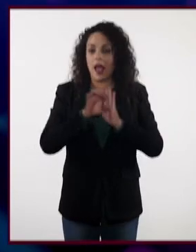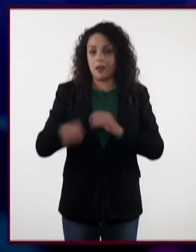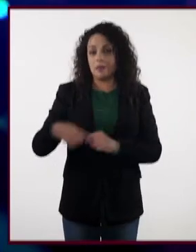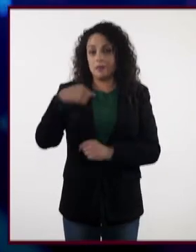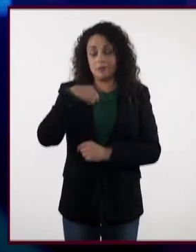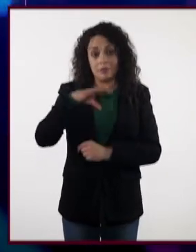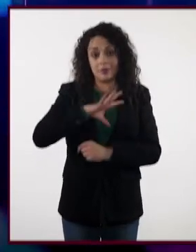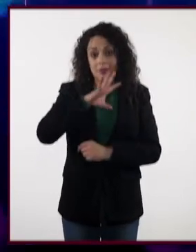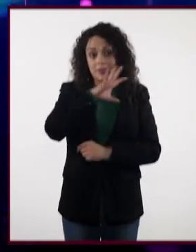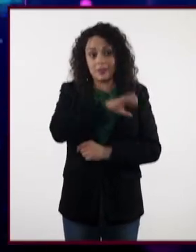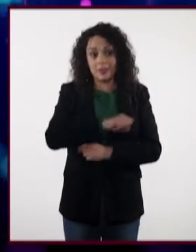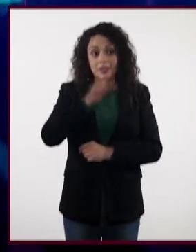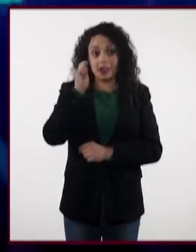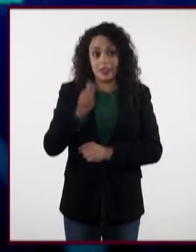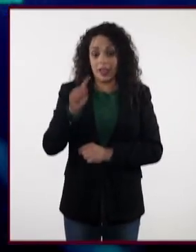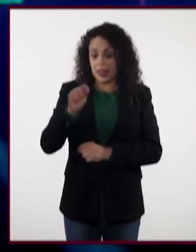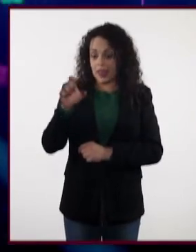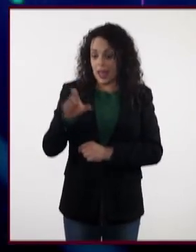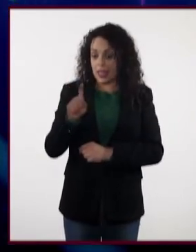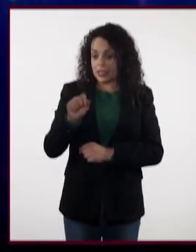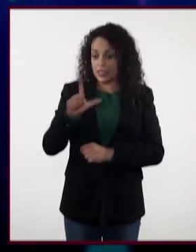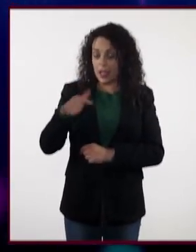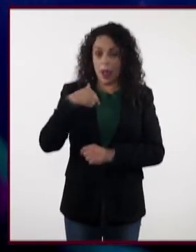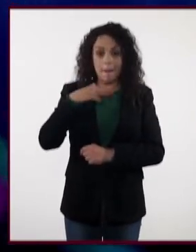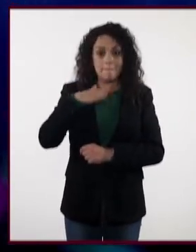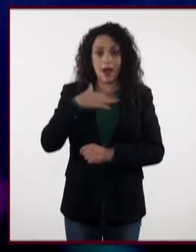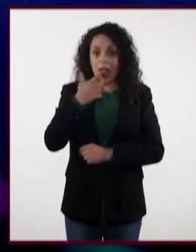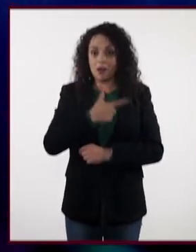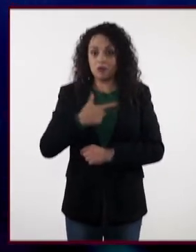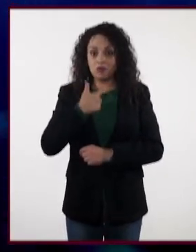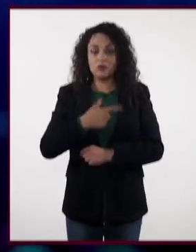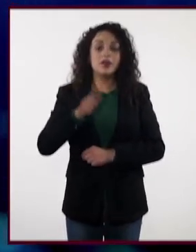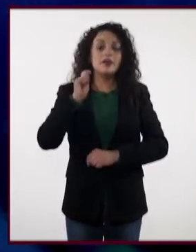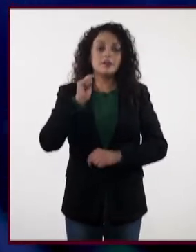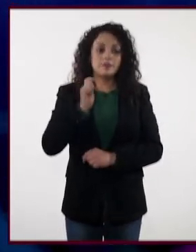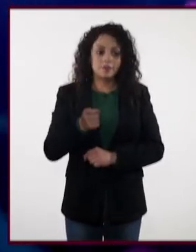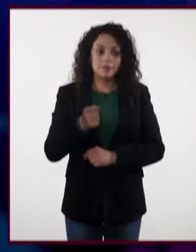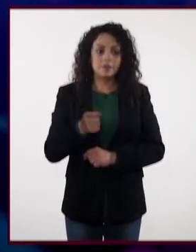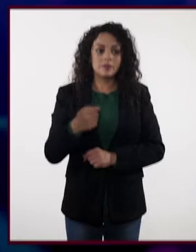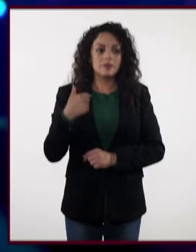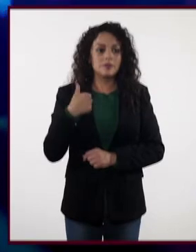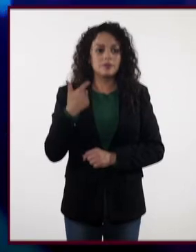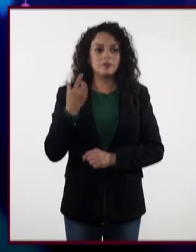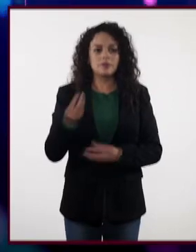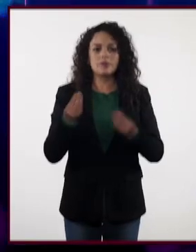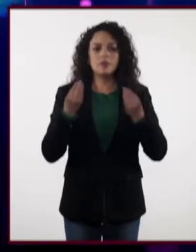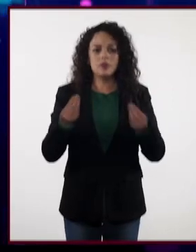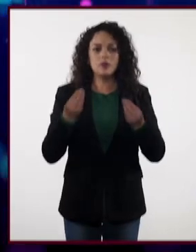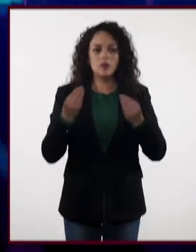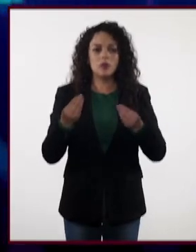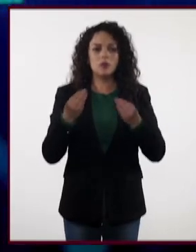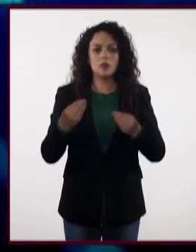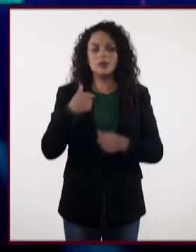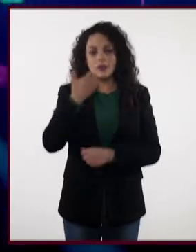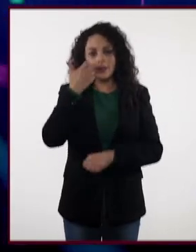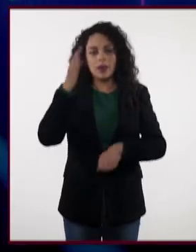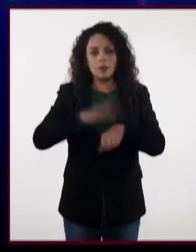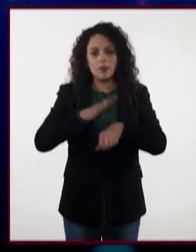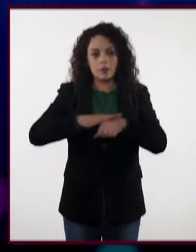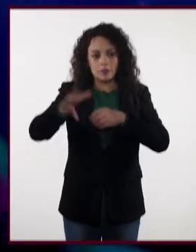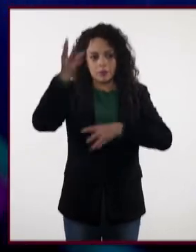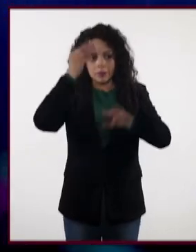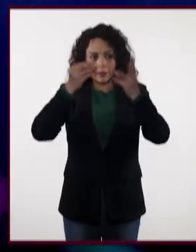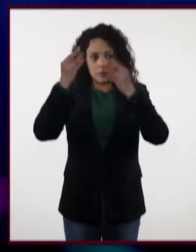veo pues qué textiles me apasionan, pues sin duda hay una parte de mí en donde me gusta mucho seguir aprendiendo de